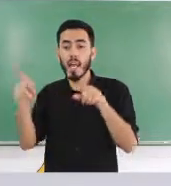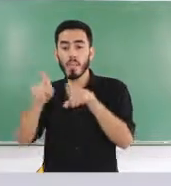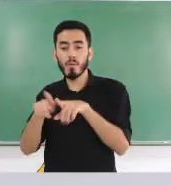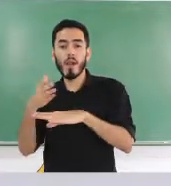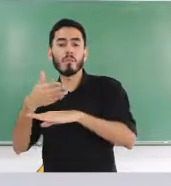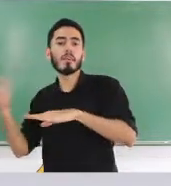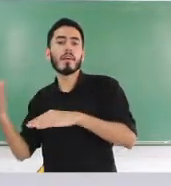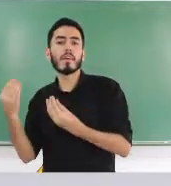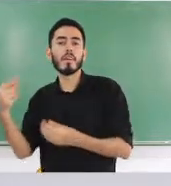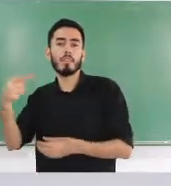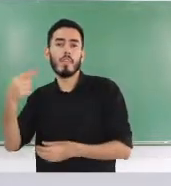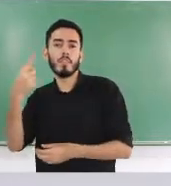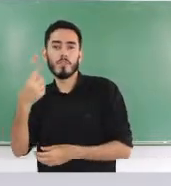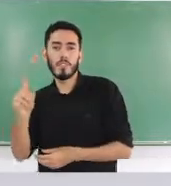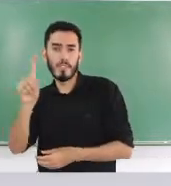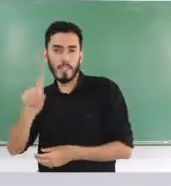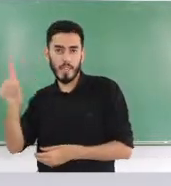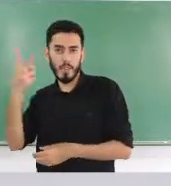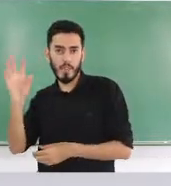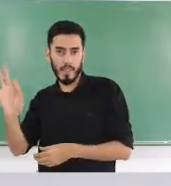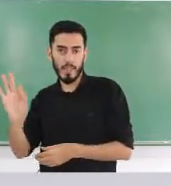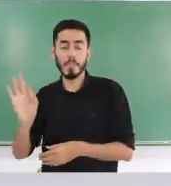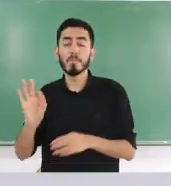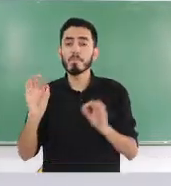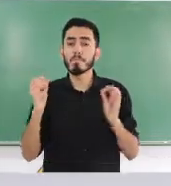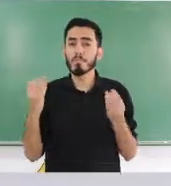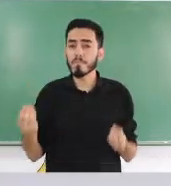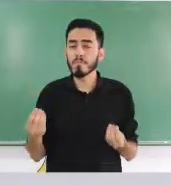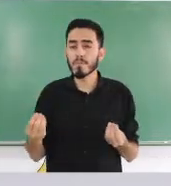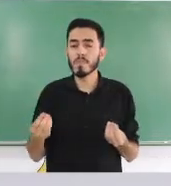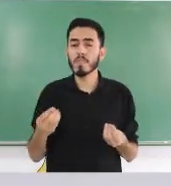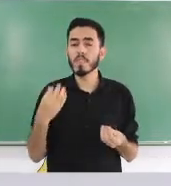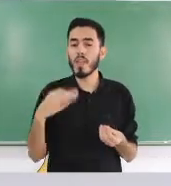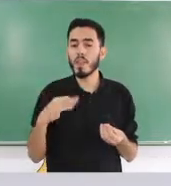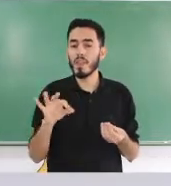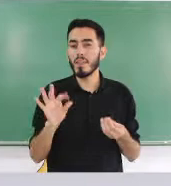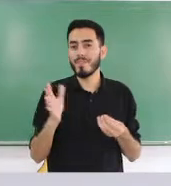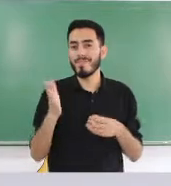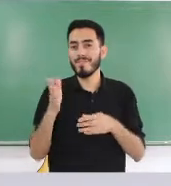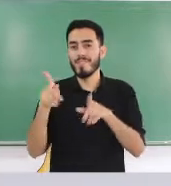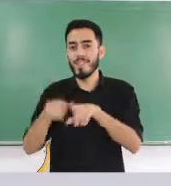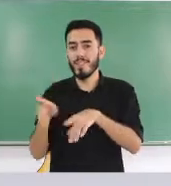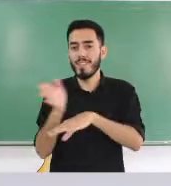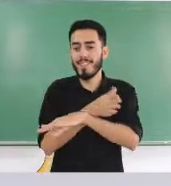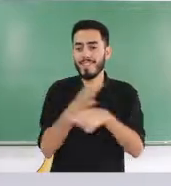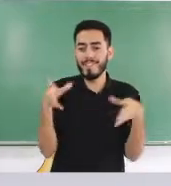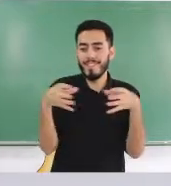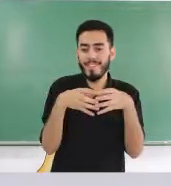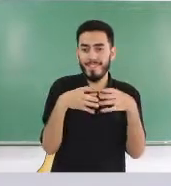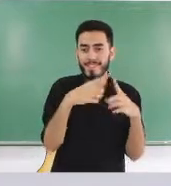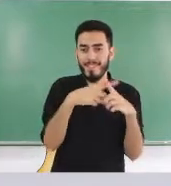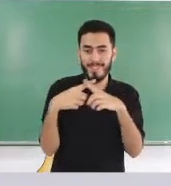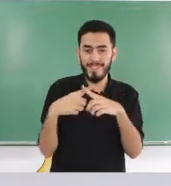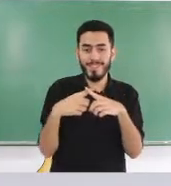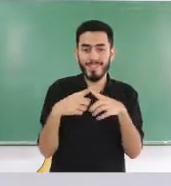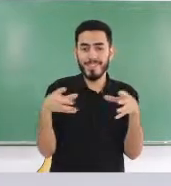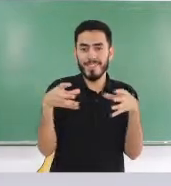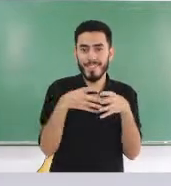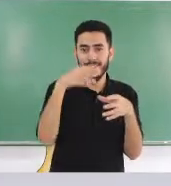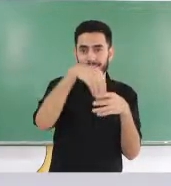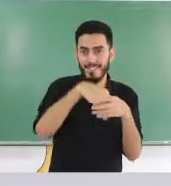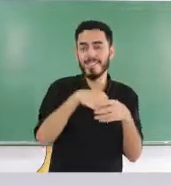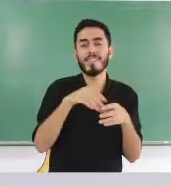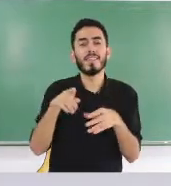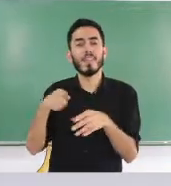120. ¿Qué es lo que vamos a hacer? Agrupar los términos semejantes que tienen X. 8 menos